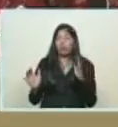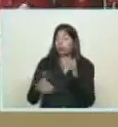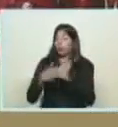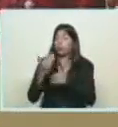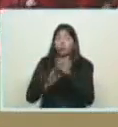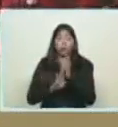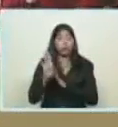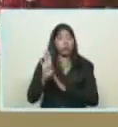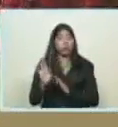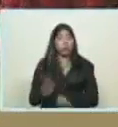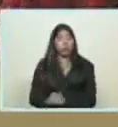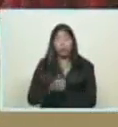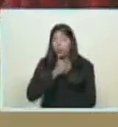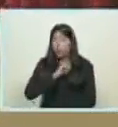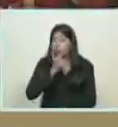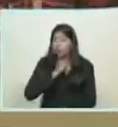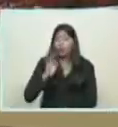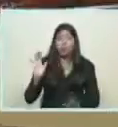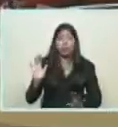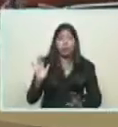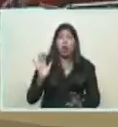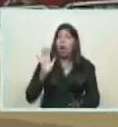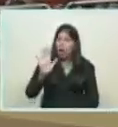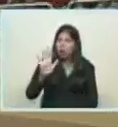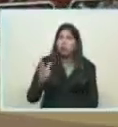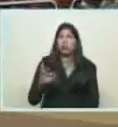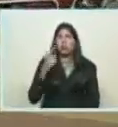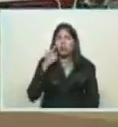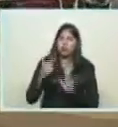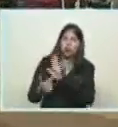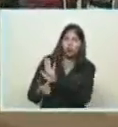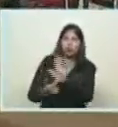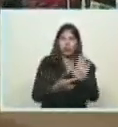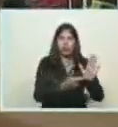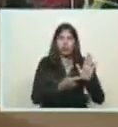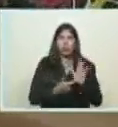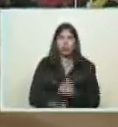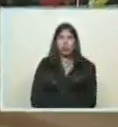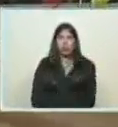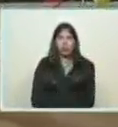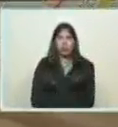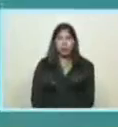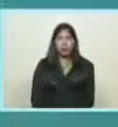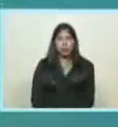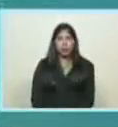relampaguee. Y así ha sido, muchachas y muchachos.